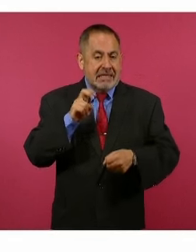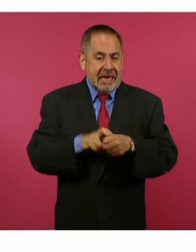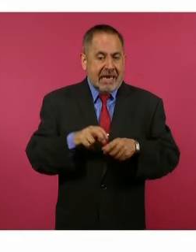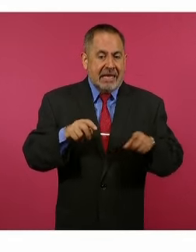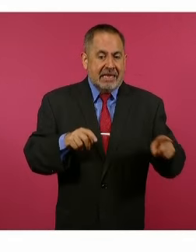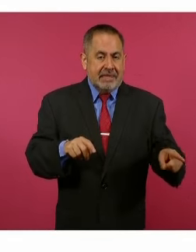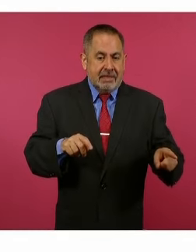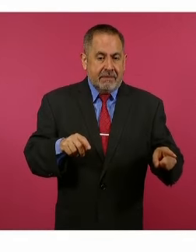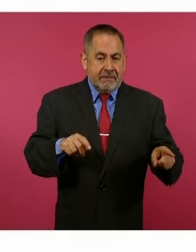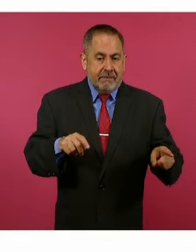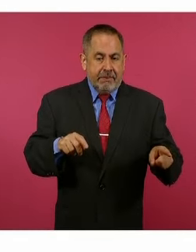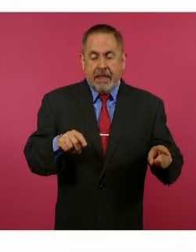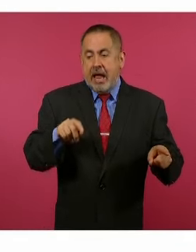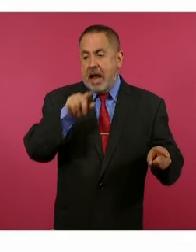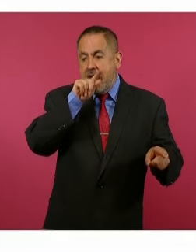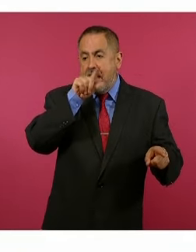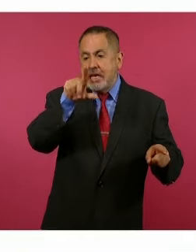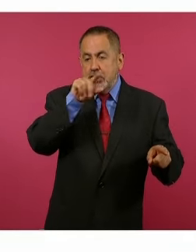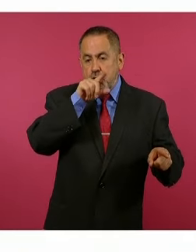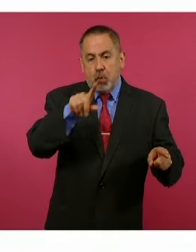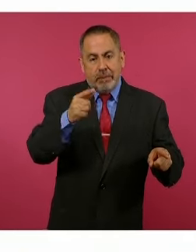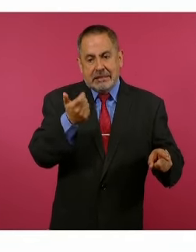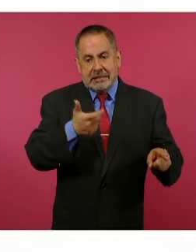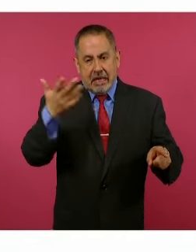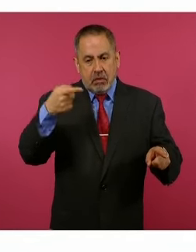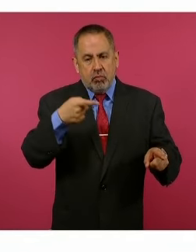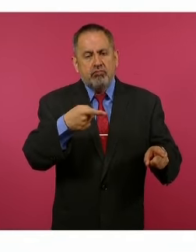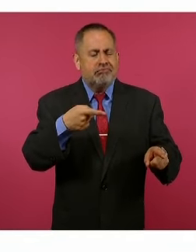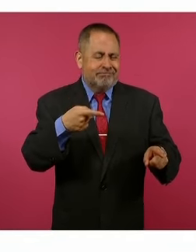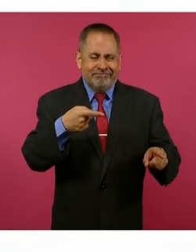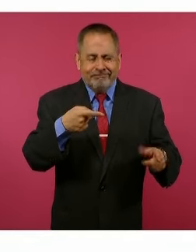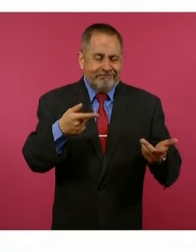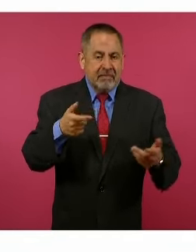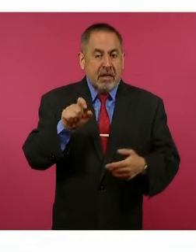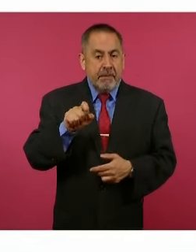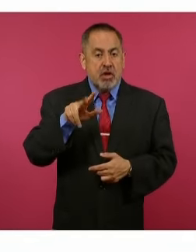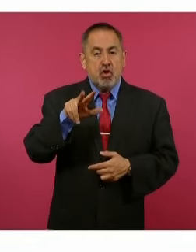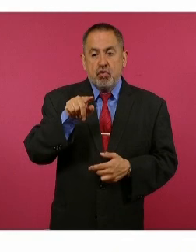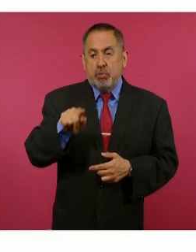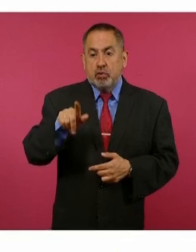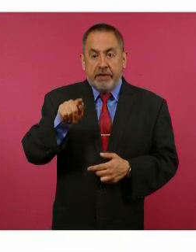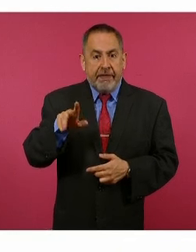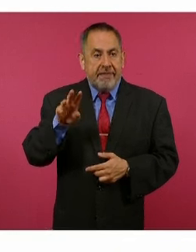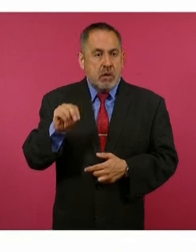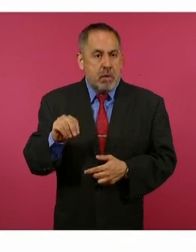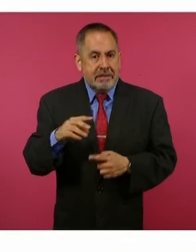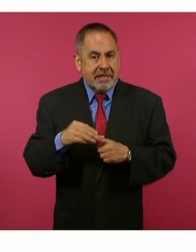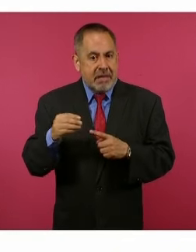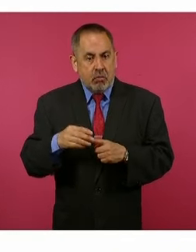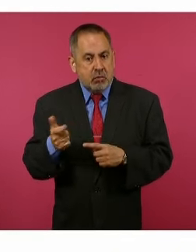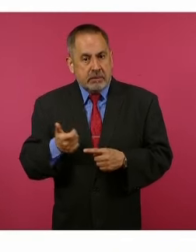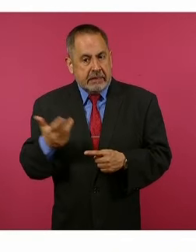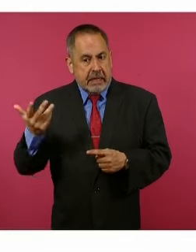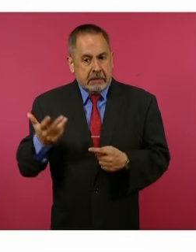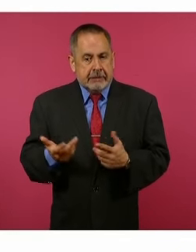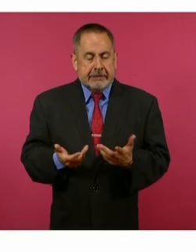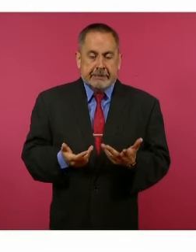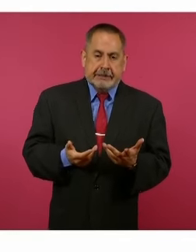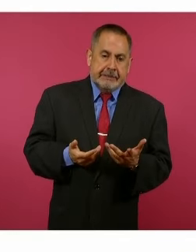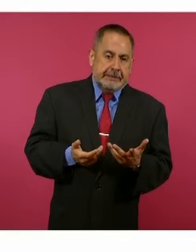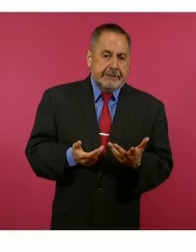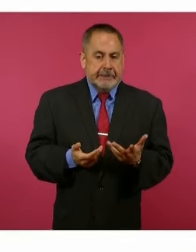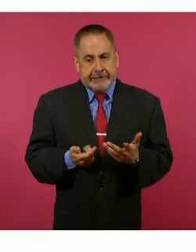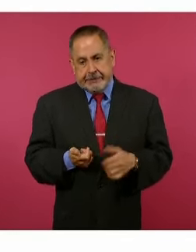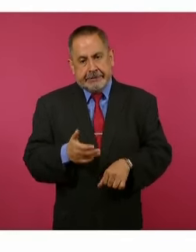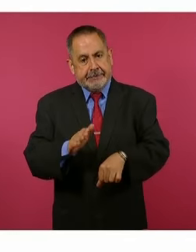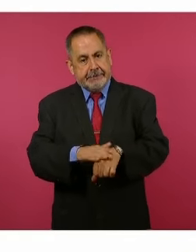Esmeralda en Mascota Jalisco con el precio por litro promedio a 28 pes 79 centavos Aquí también